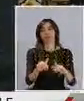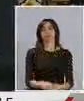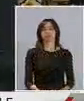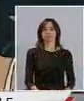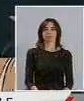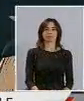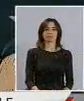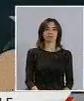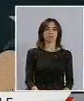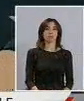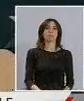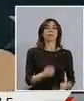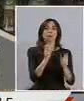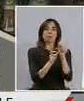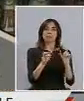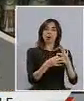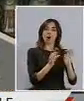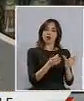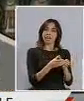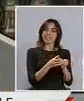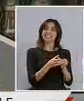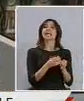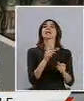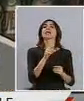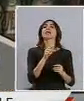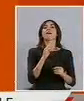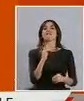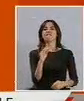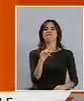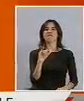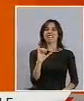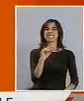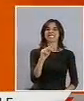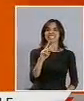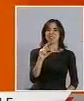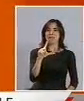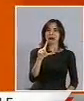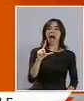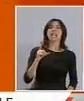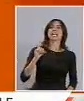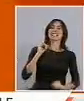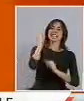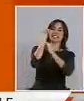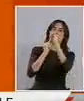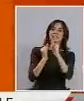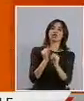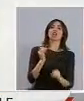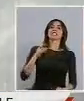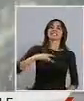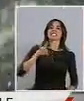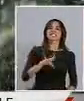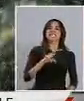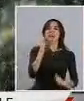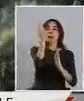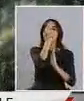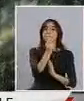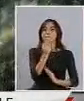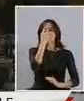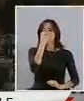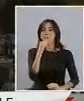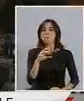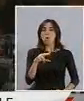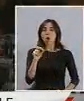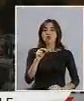Los organizadores del Festival Internacional Chile Monos viajaron durante todo el 2011 para conseguir experiencias de otros